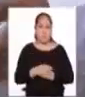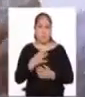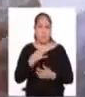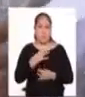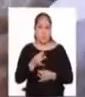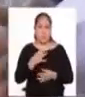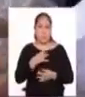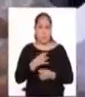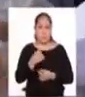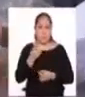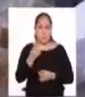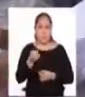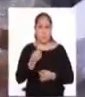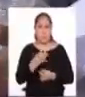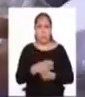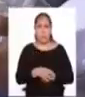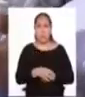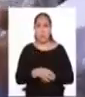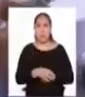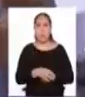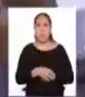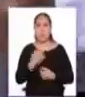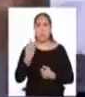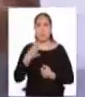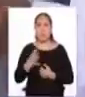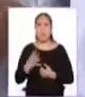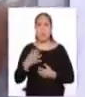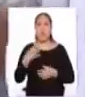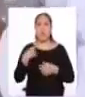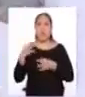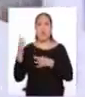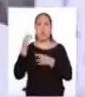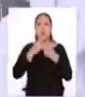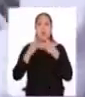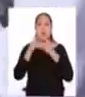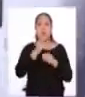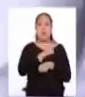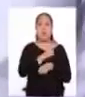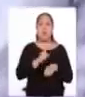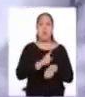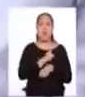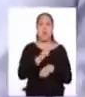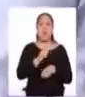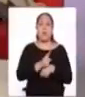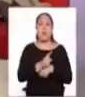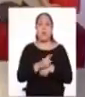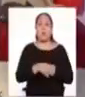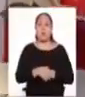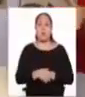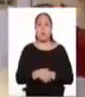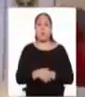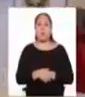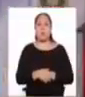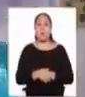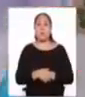diciendo. Voy a hacer lo que me dices. Ya Y vengo. vamos a esperar 1 hora. Ya.